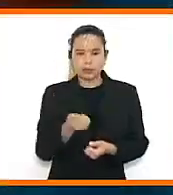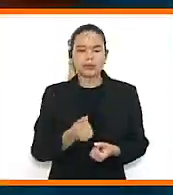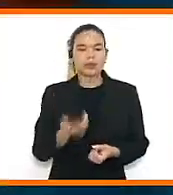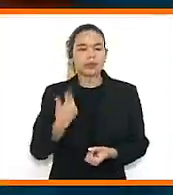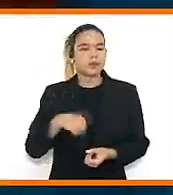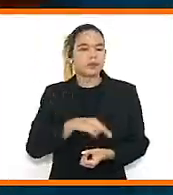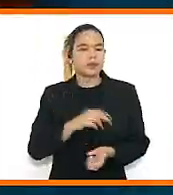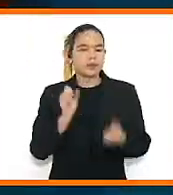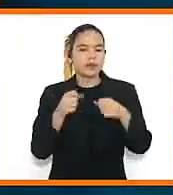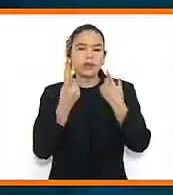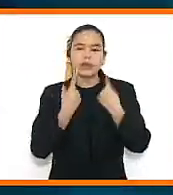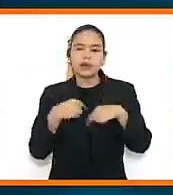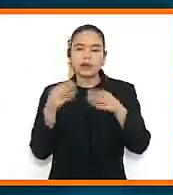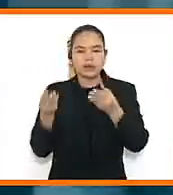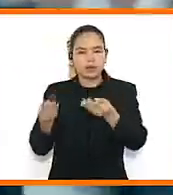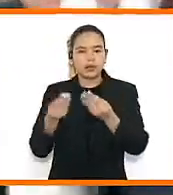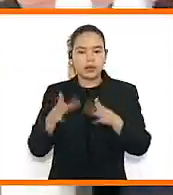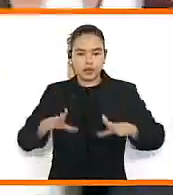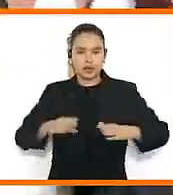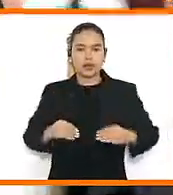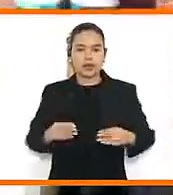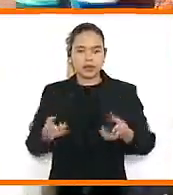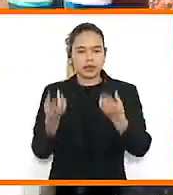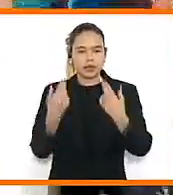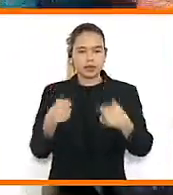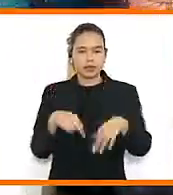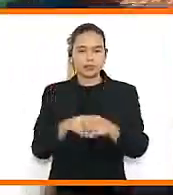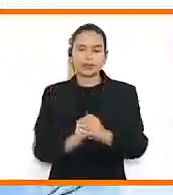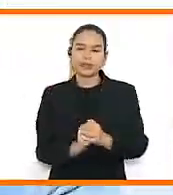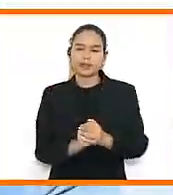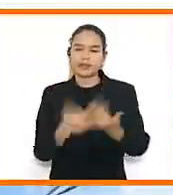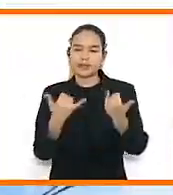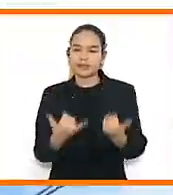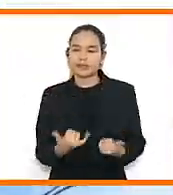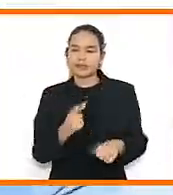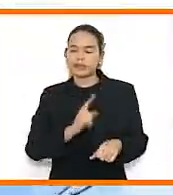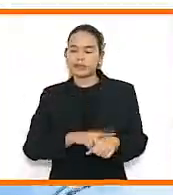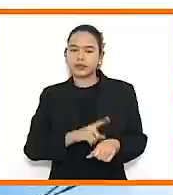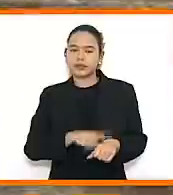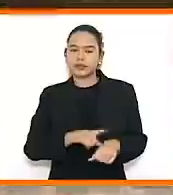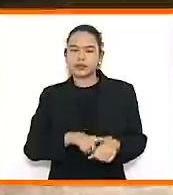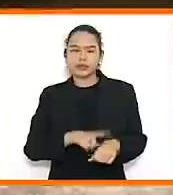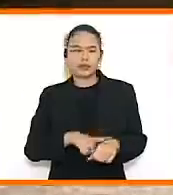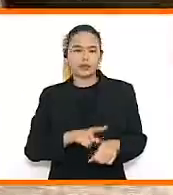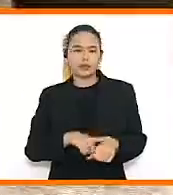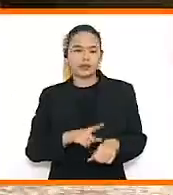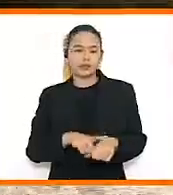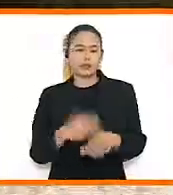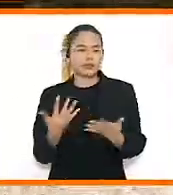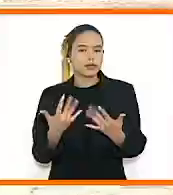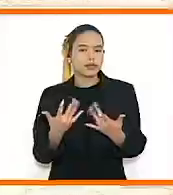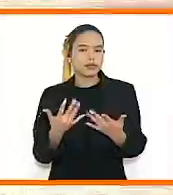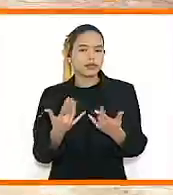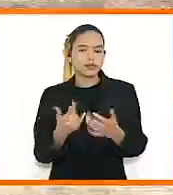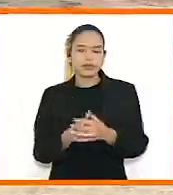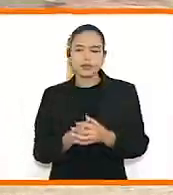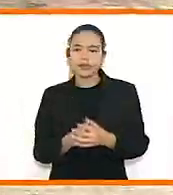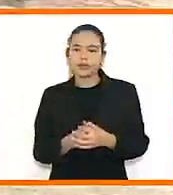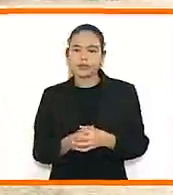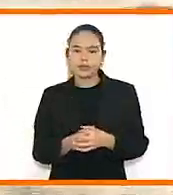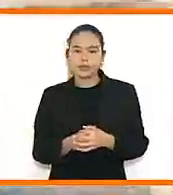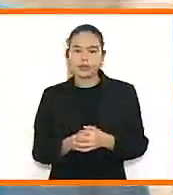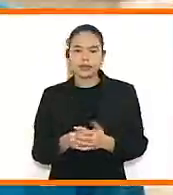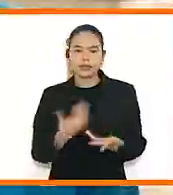manera que podemos recibir esa ayuda. Y ahora, pues, después de 2 años de espera, ahora obtengo